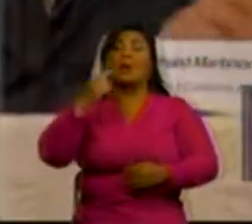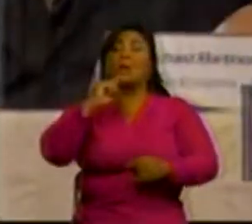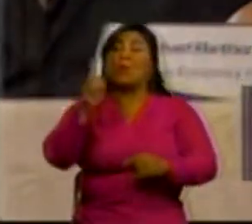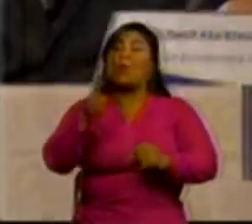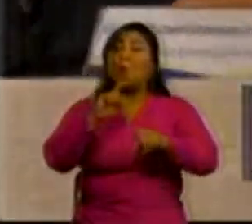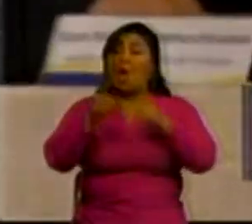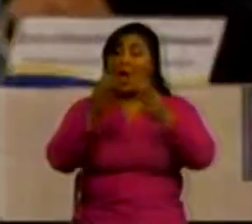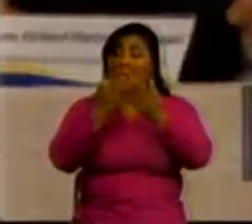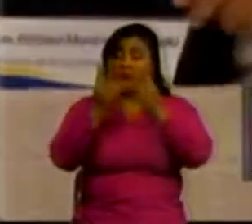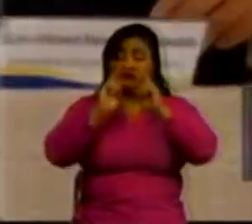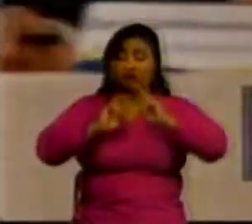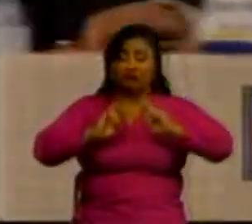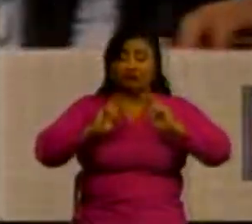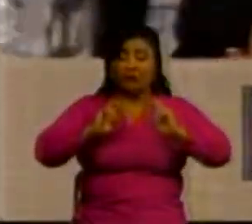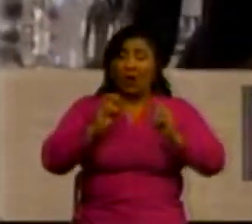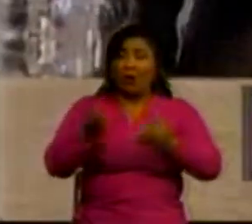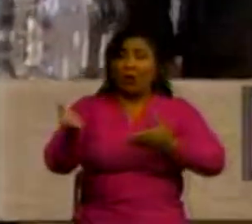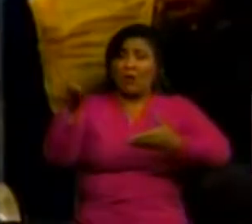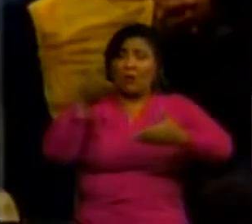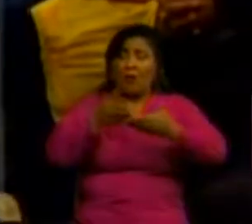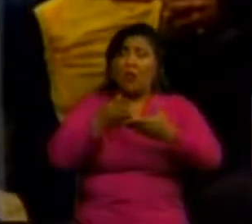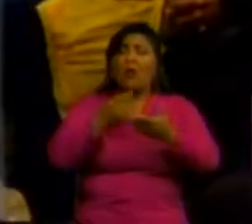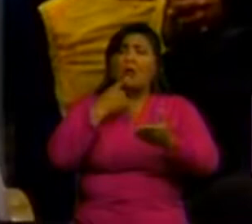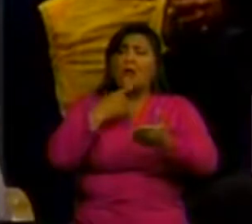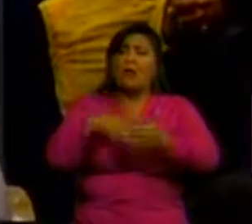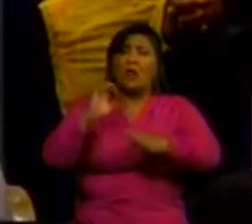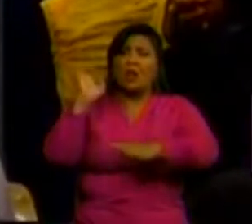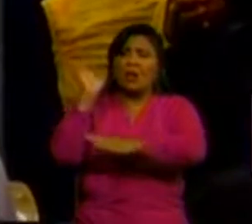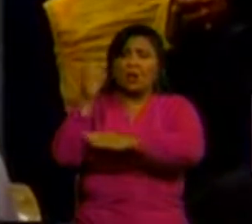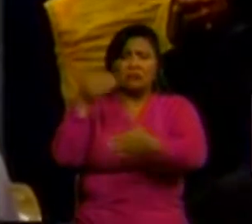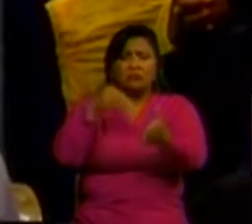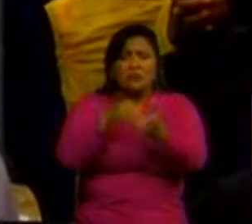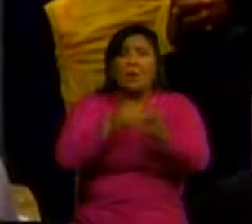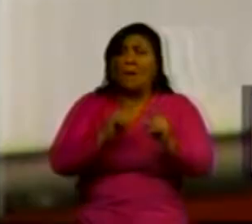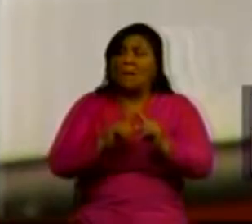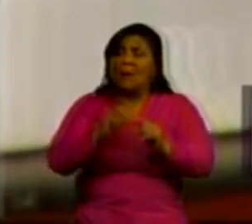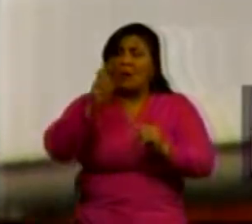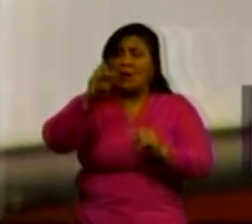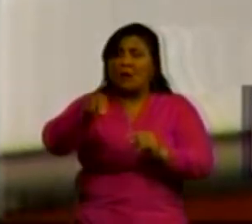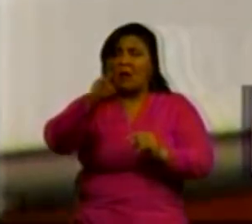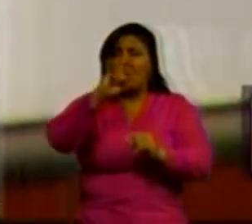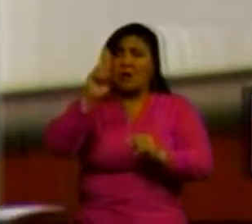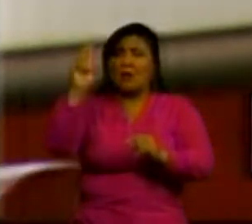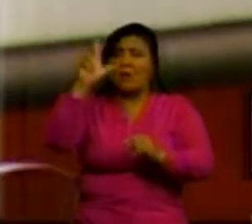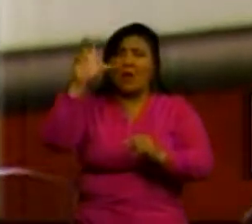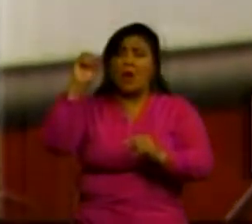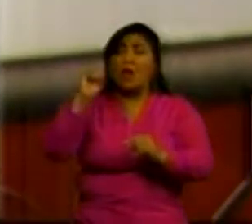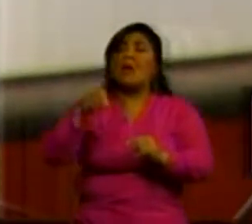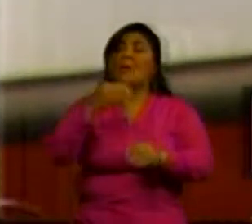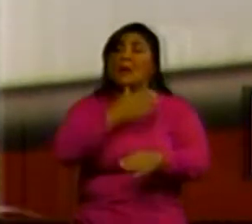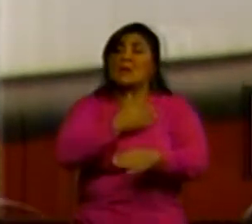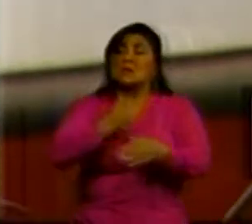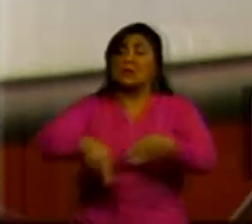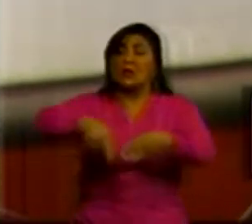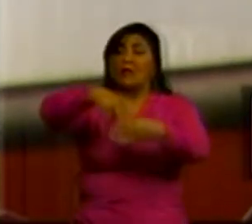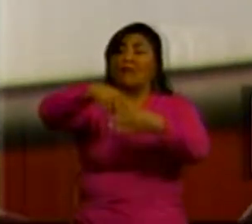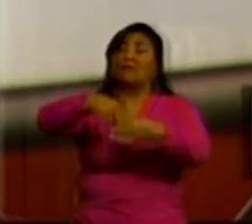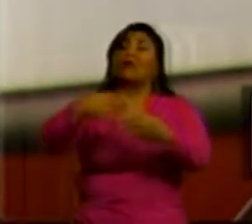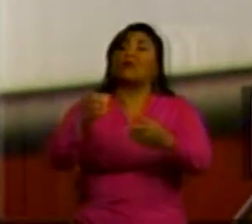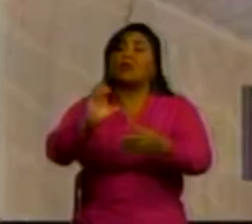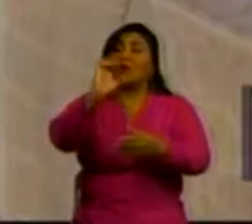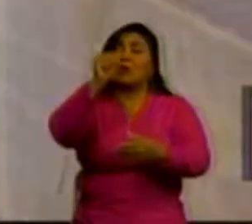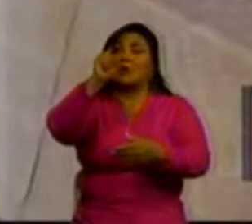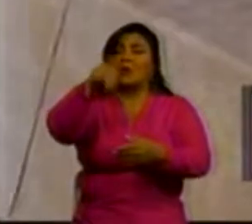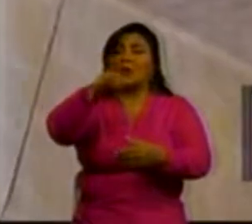auditoría determinara que recibieron aportes del Estado. De ahí que Marlon Tenisela, presidente del Fondo de Cesantía del